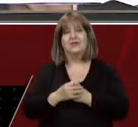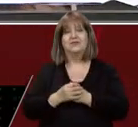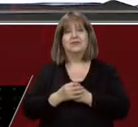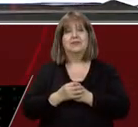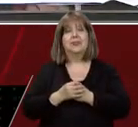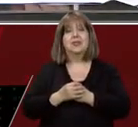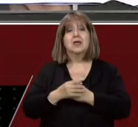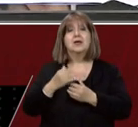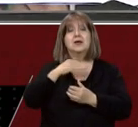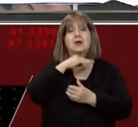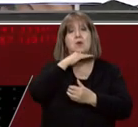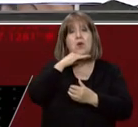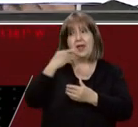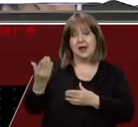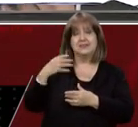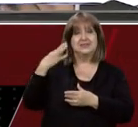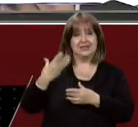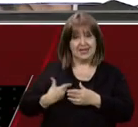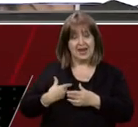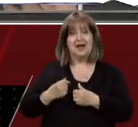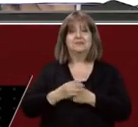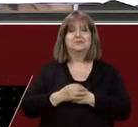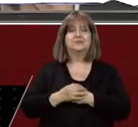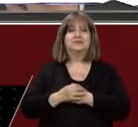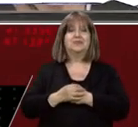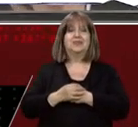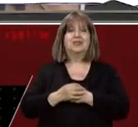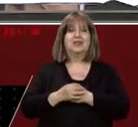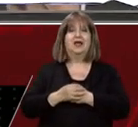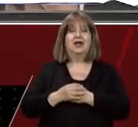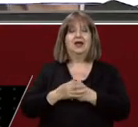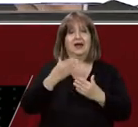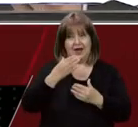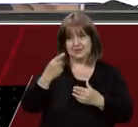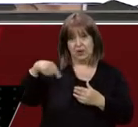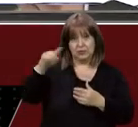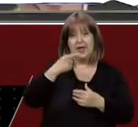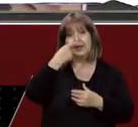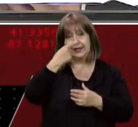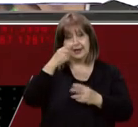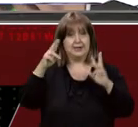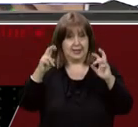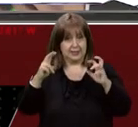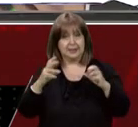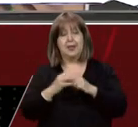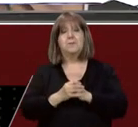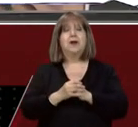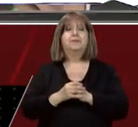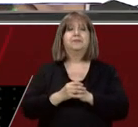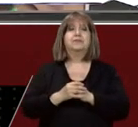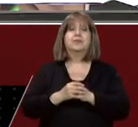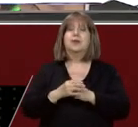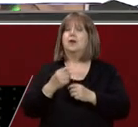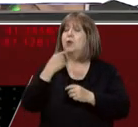va? ¿Qué tal? Buenas noches. Gracias a ustedes siempre por el interés. Bueno, gracias, doctor, por esta comunicación. Y